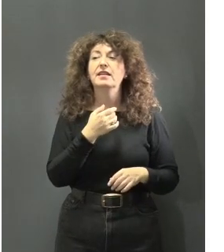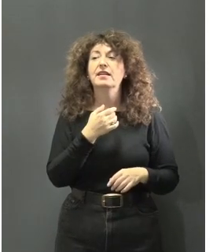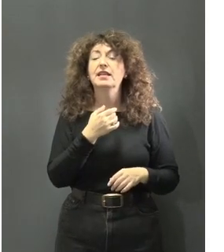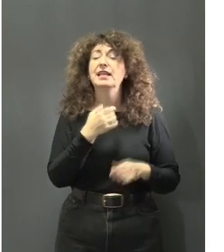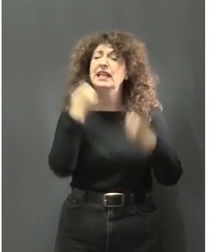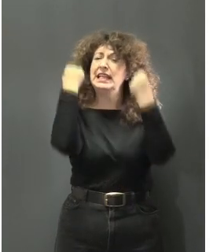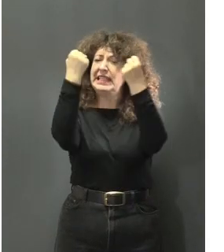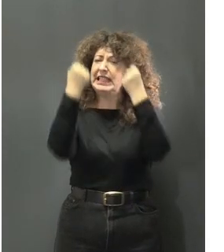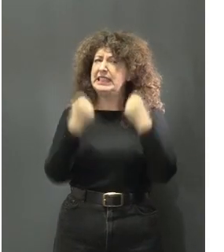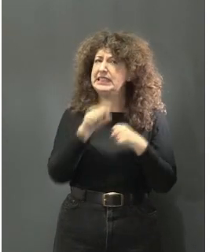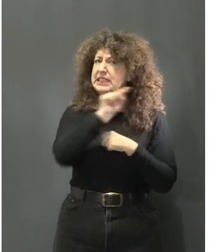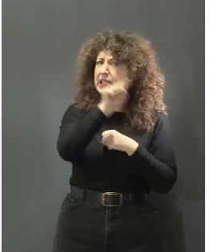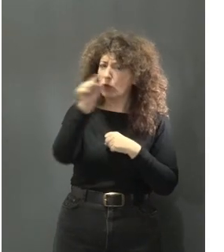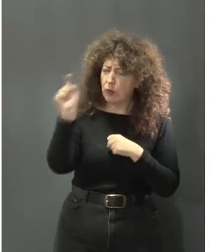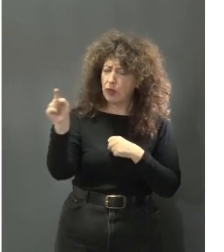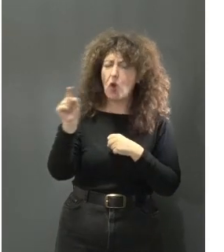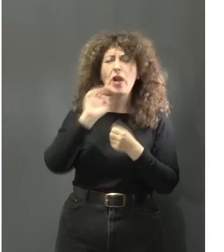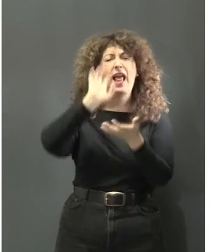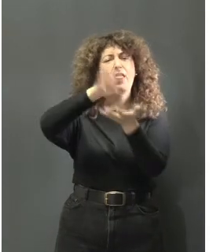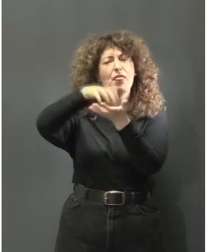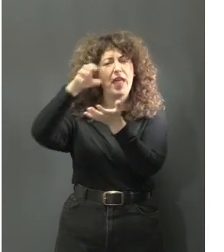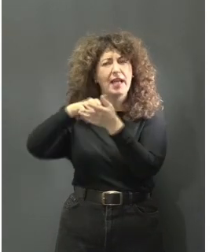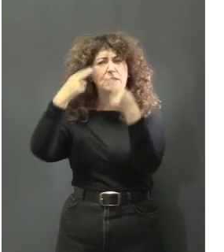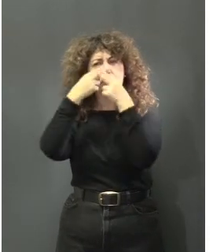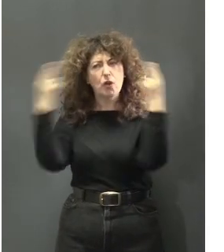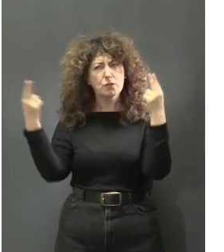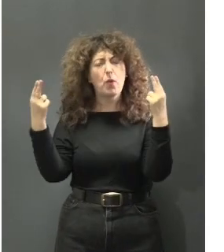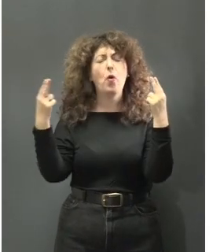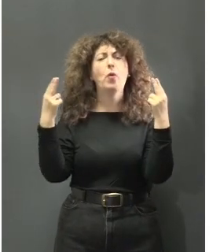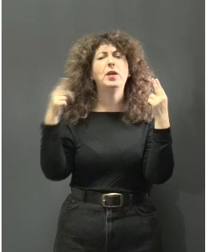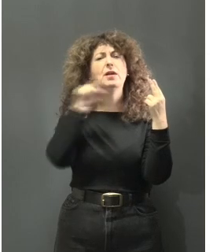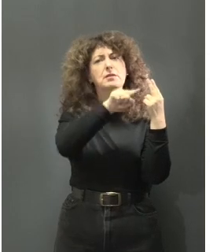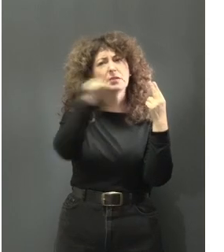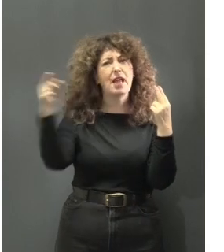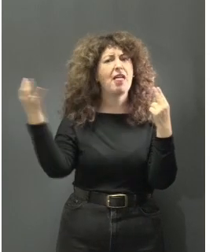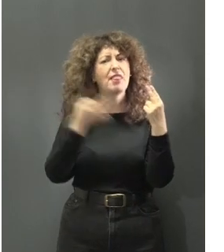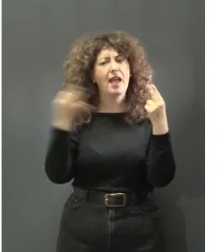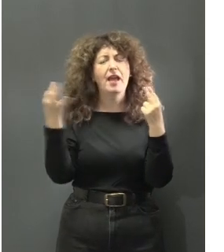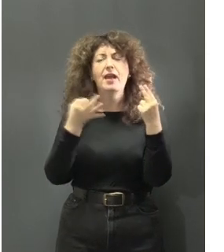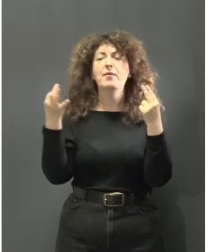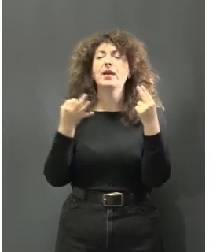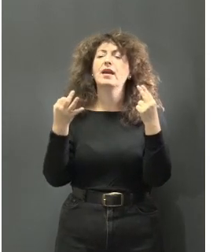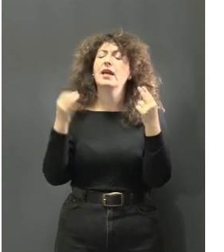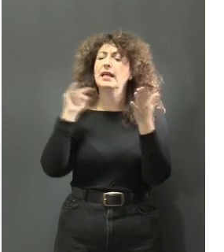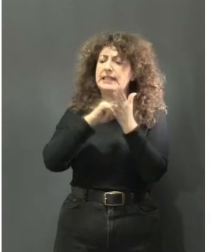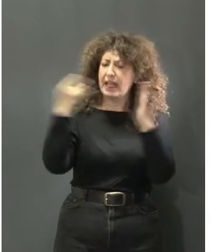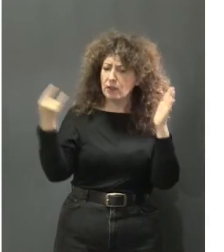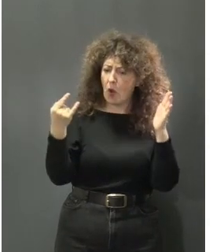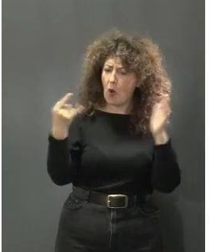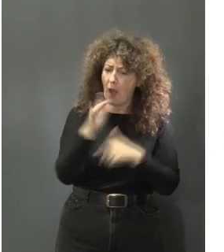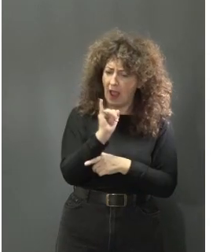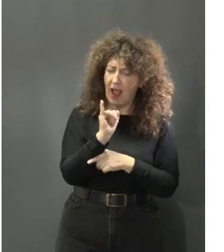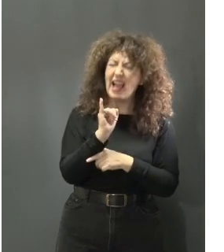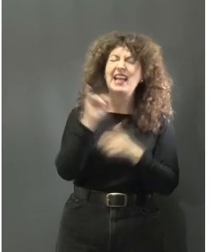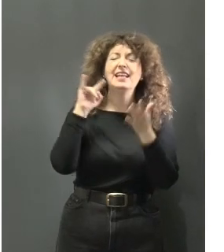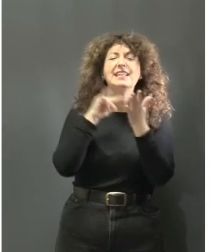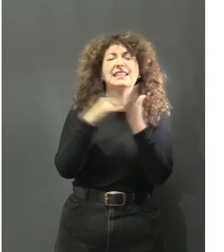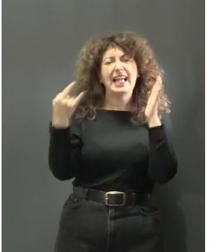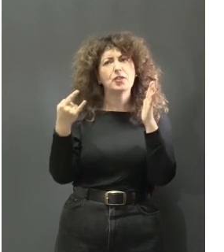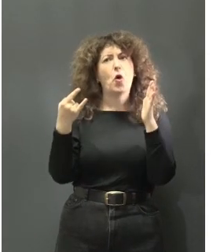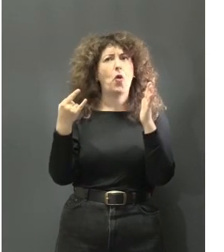las instituciones, los centros públicos deben contar con la tecnología